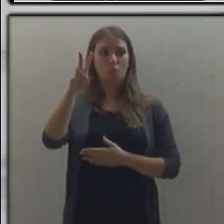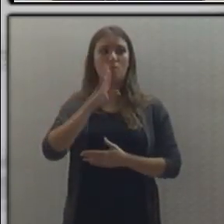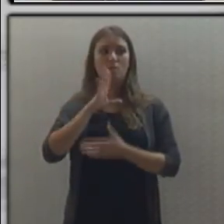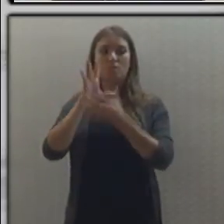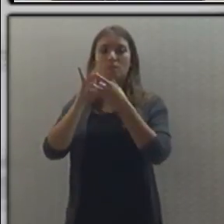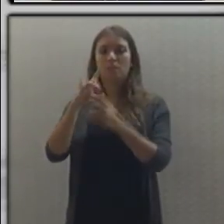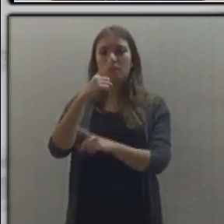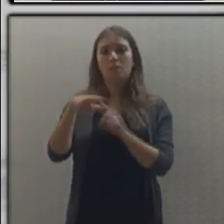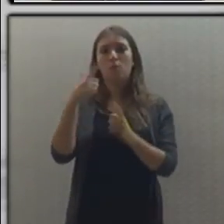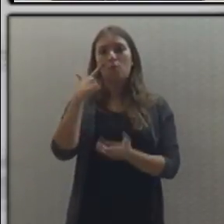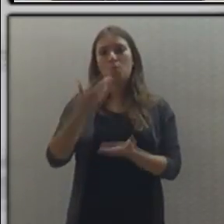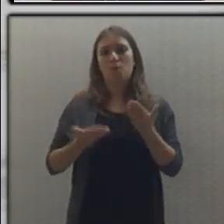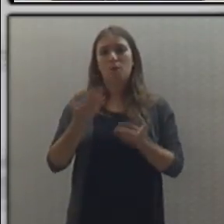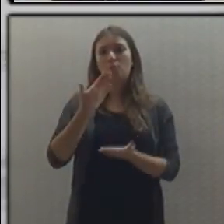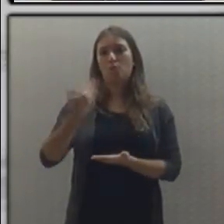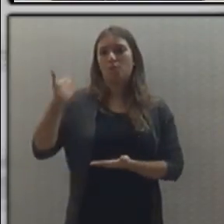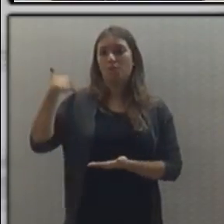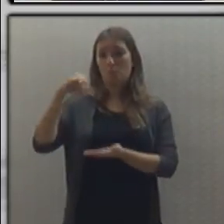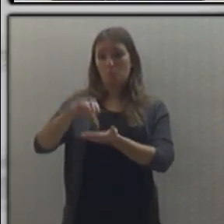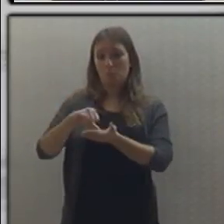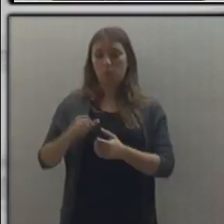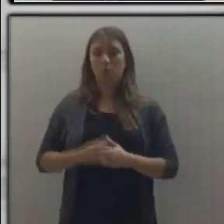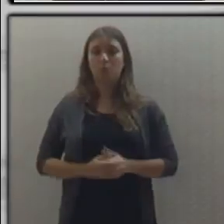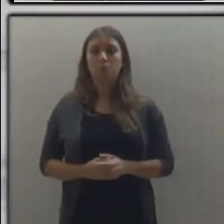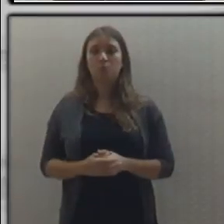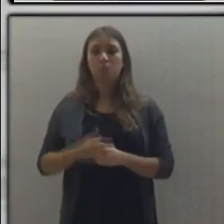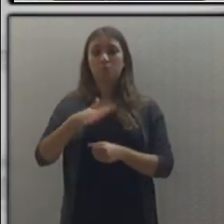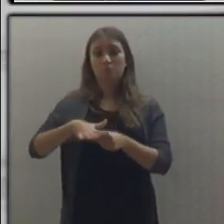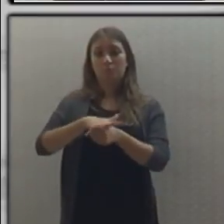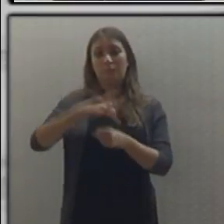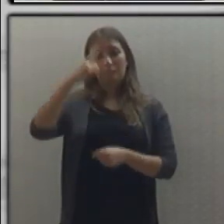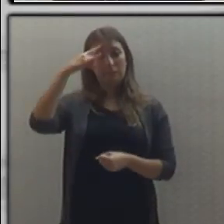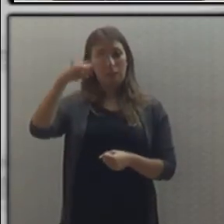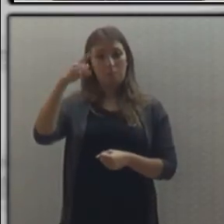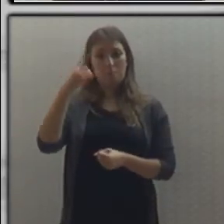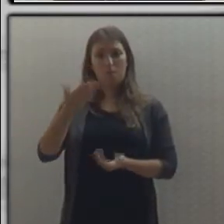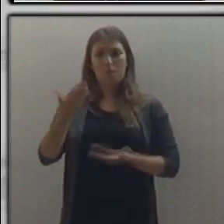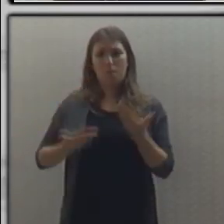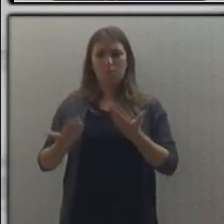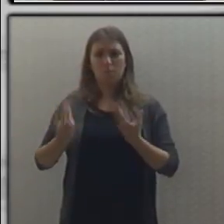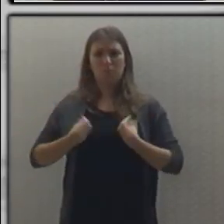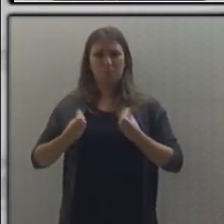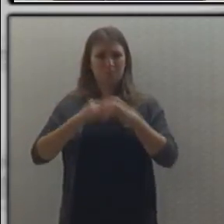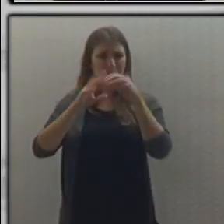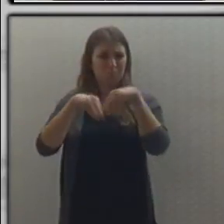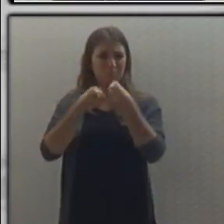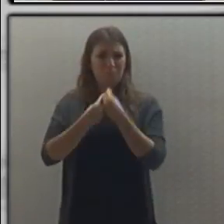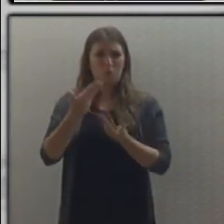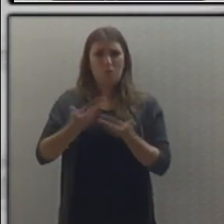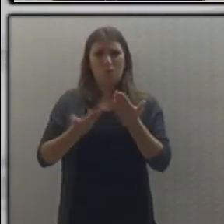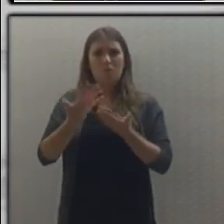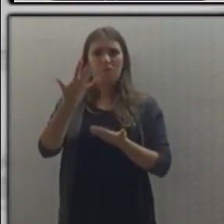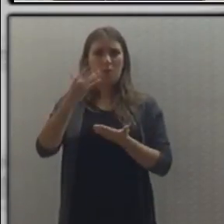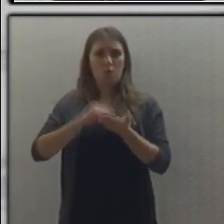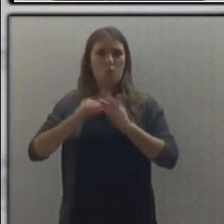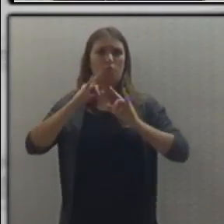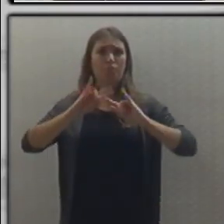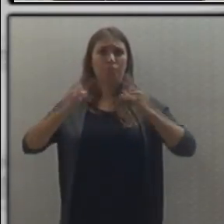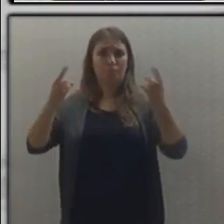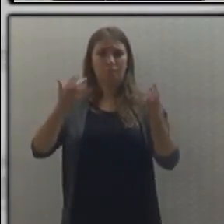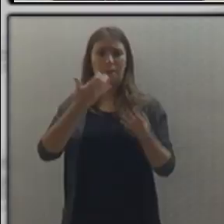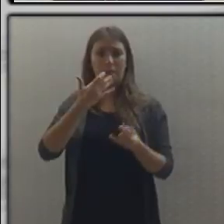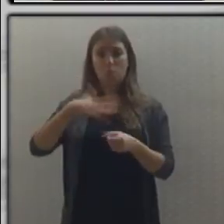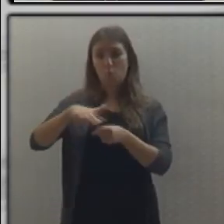centro. Que el barrio Salamanca tiene 5 veces más densidad. Si nosotros pensamos en el barrio